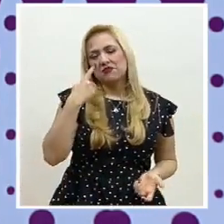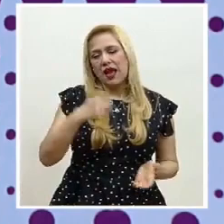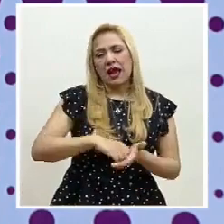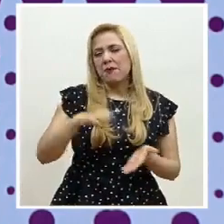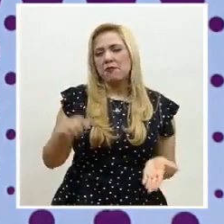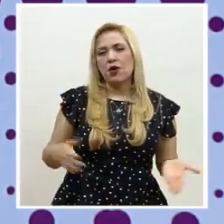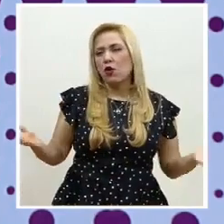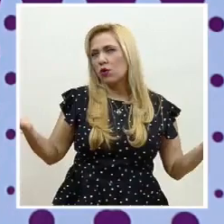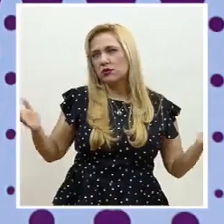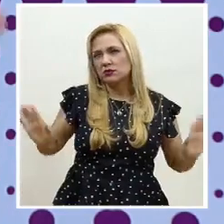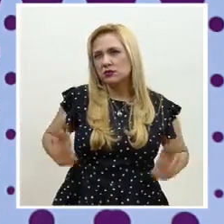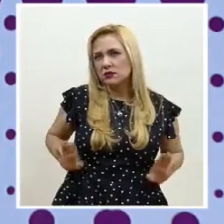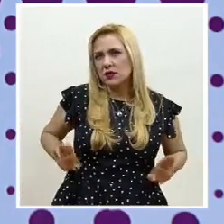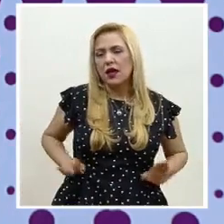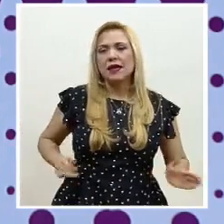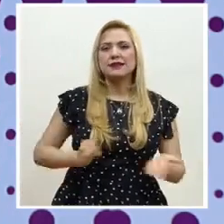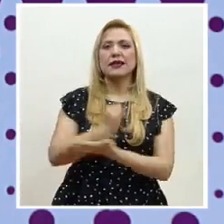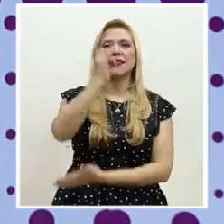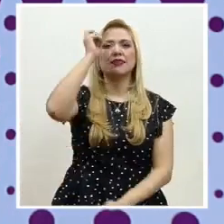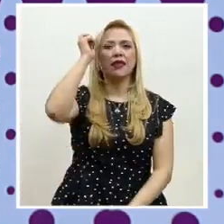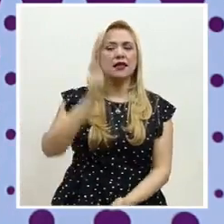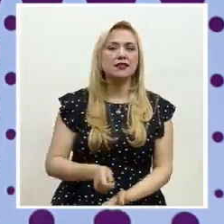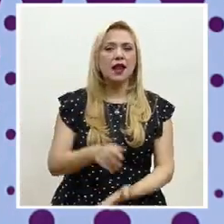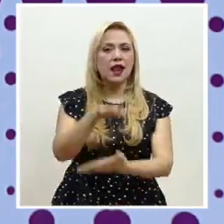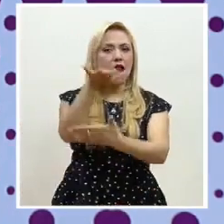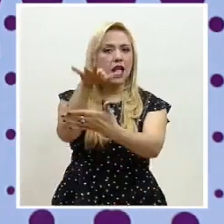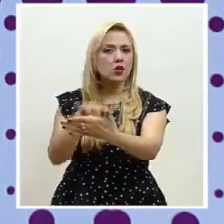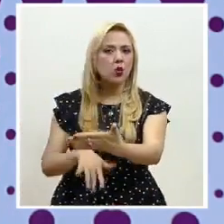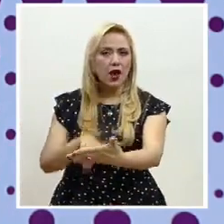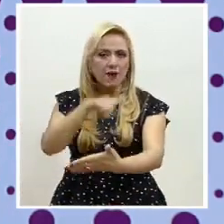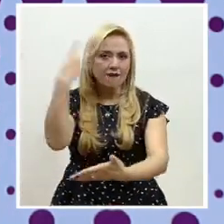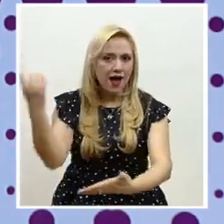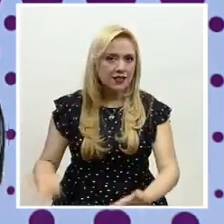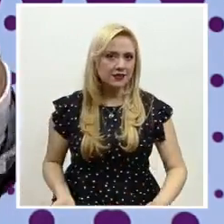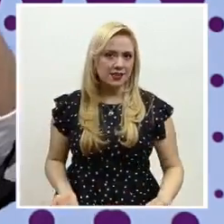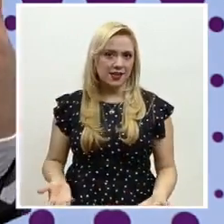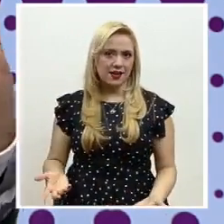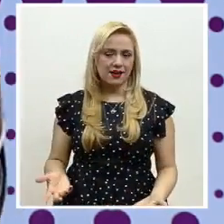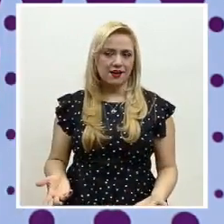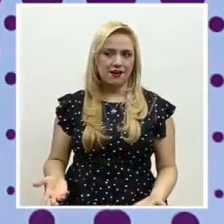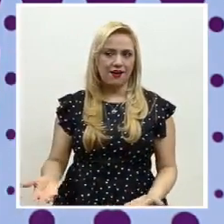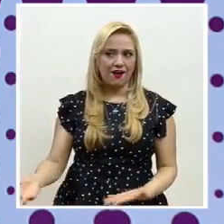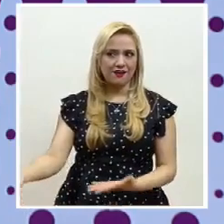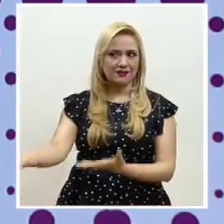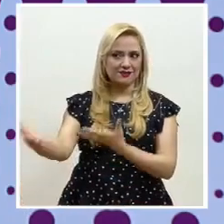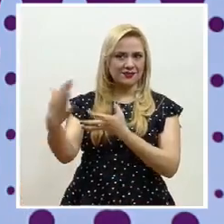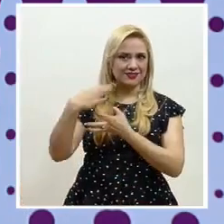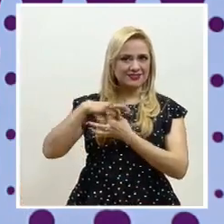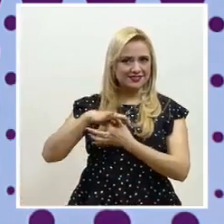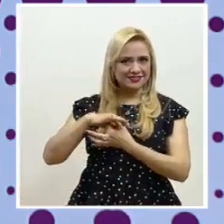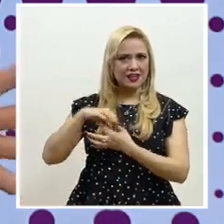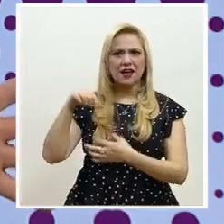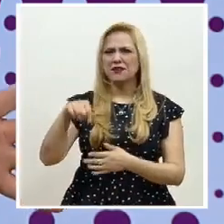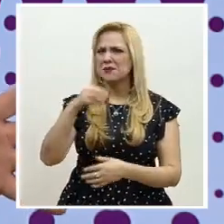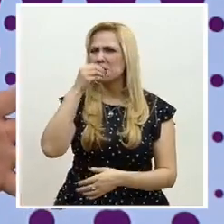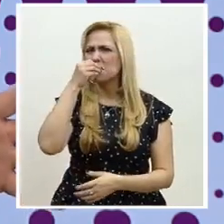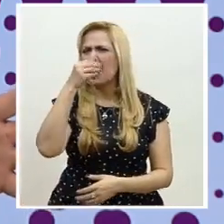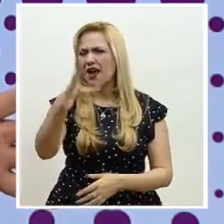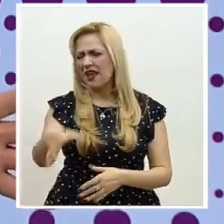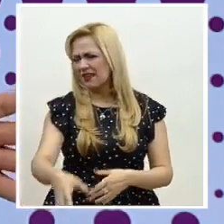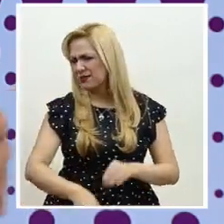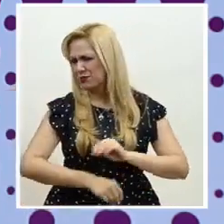ejemplo, sentencias de lectura fácil, Ujú. pero la realidad es que tenemos áreas de nuestra Suprema Corte que hacen un excelente trabajo de